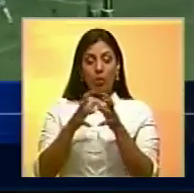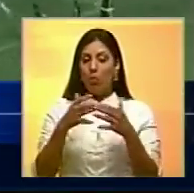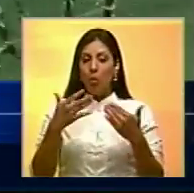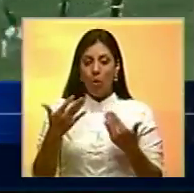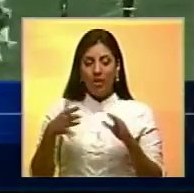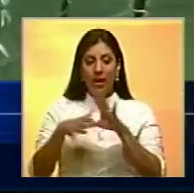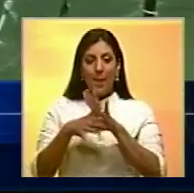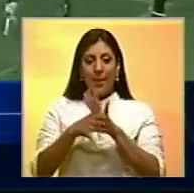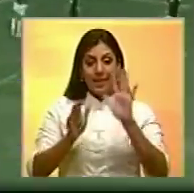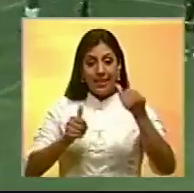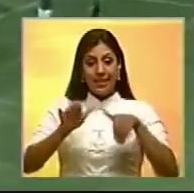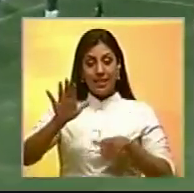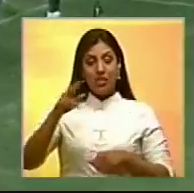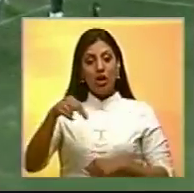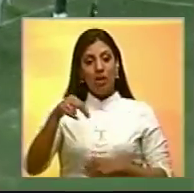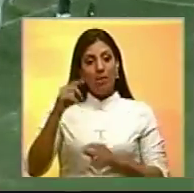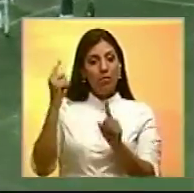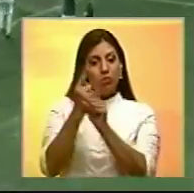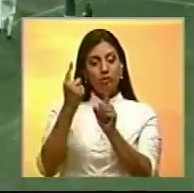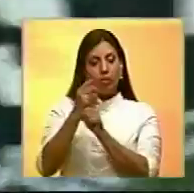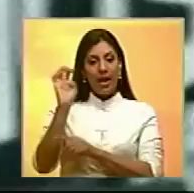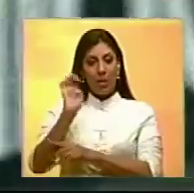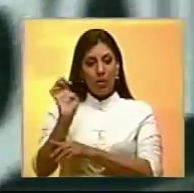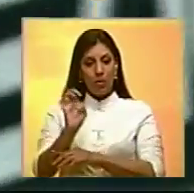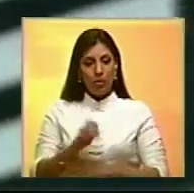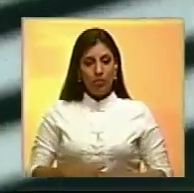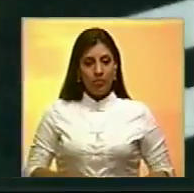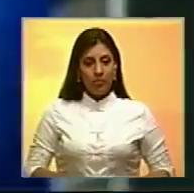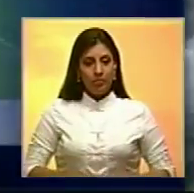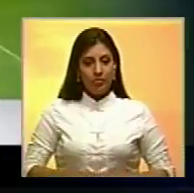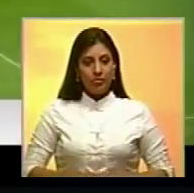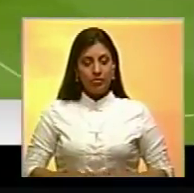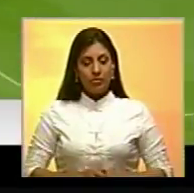será el martes 15 de noviembre ante Ecuador.